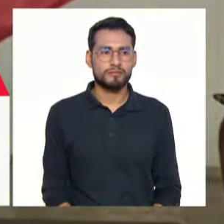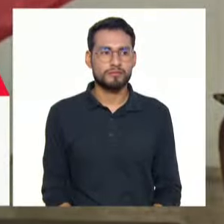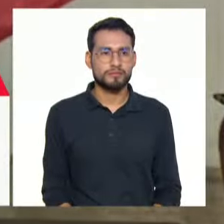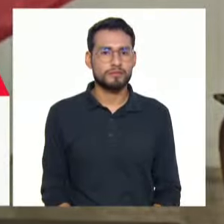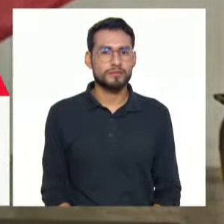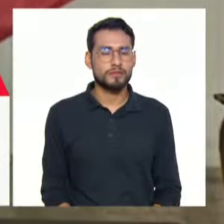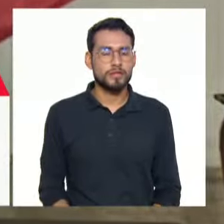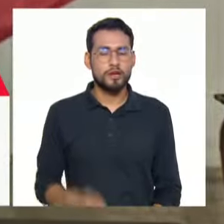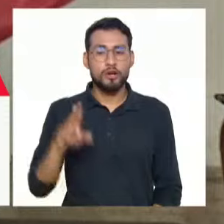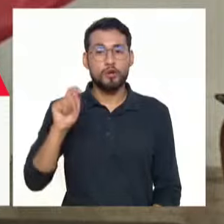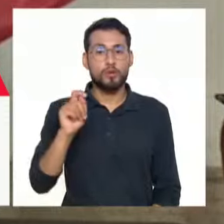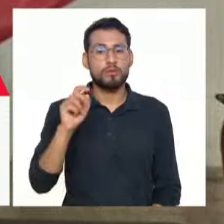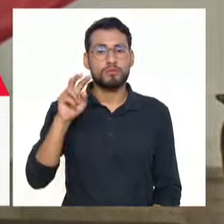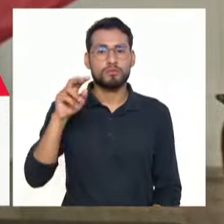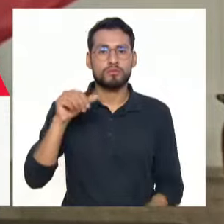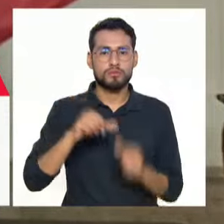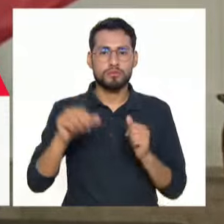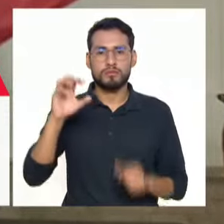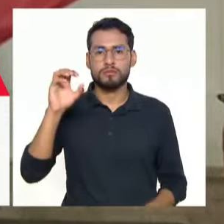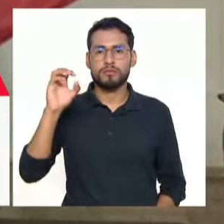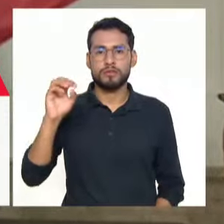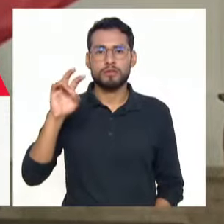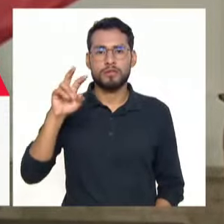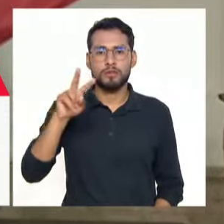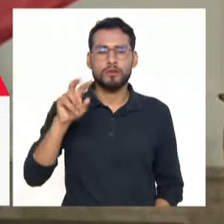Resolución Suprema número